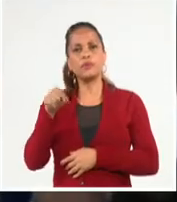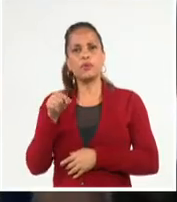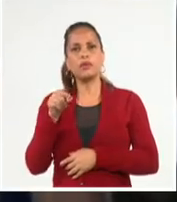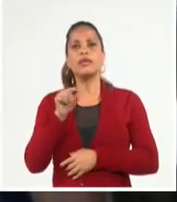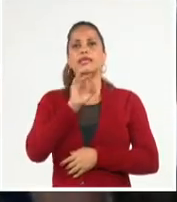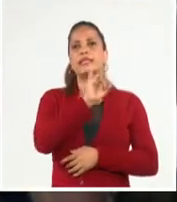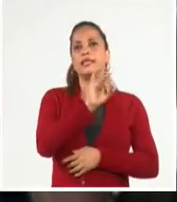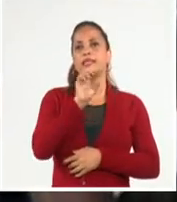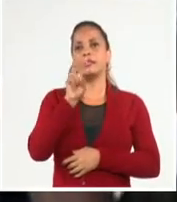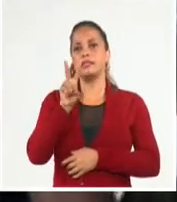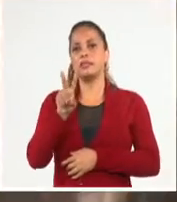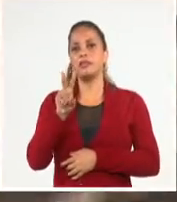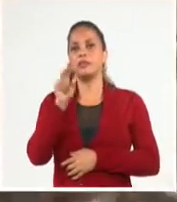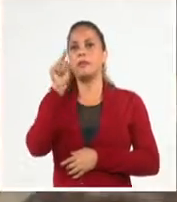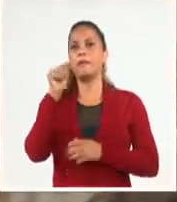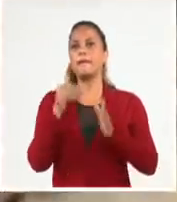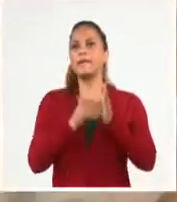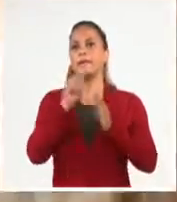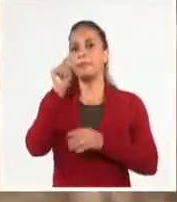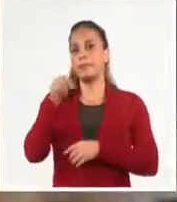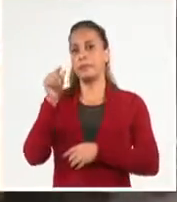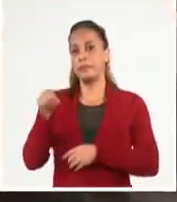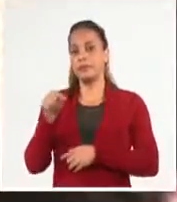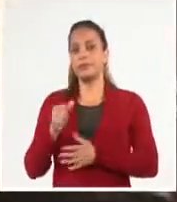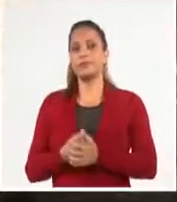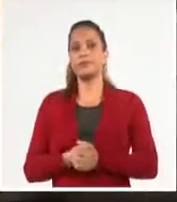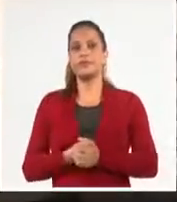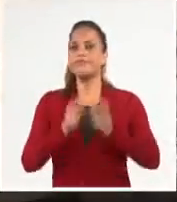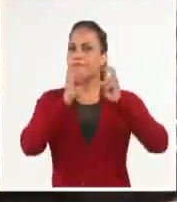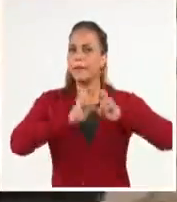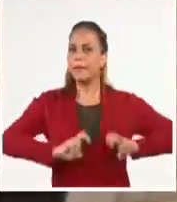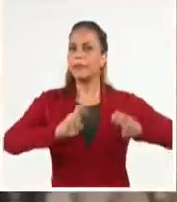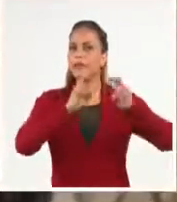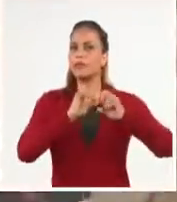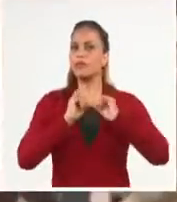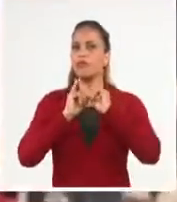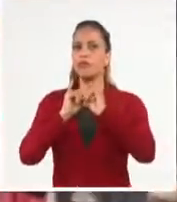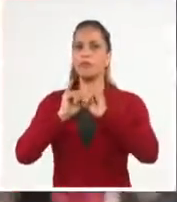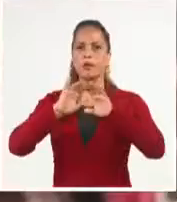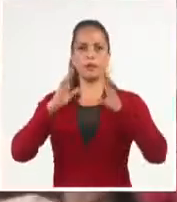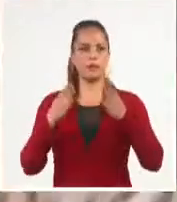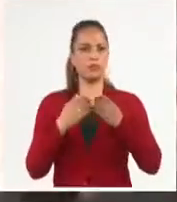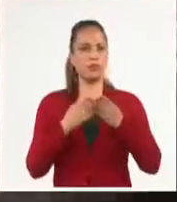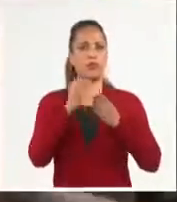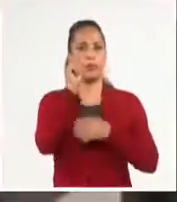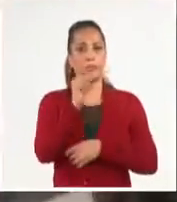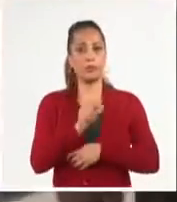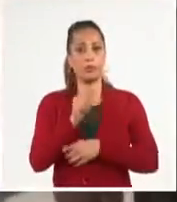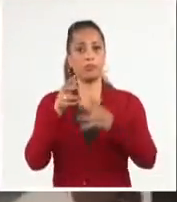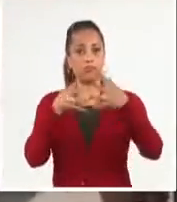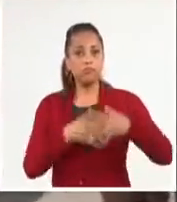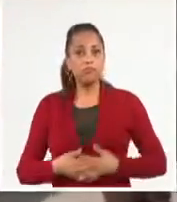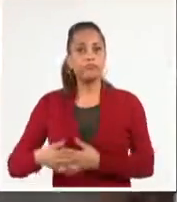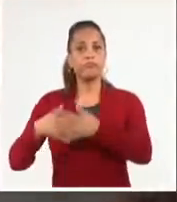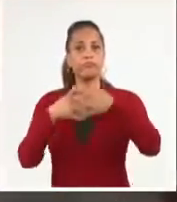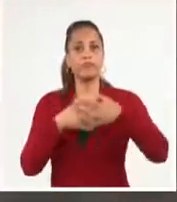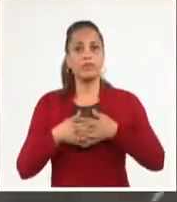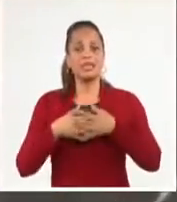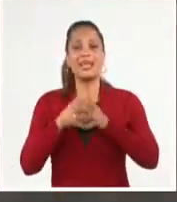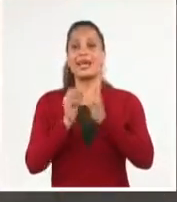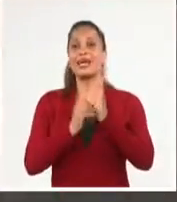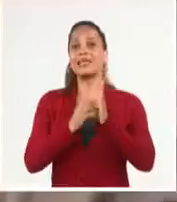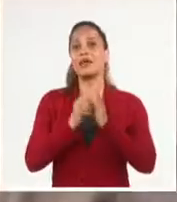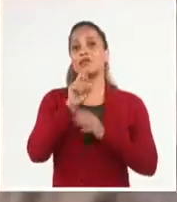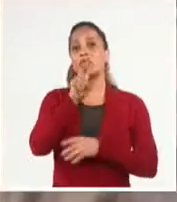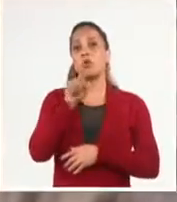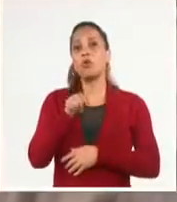72 mil civiles. El mismo estudio informa que los contribuyentes estadounidenses gastaron